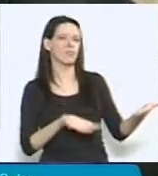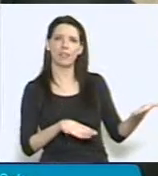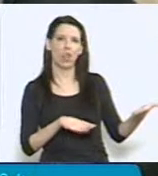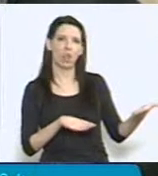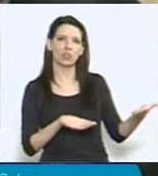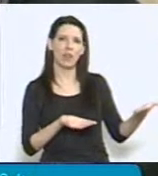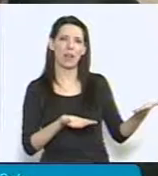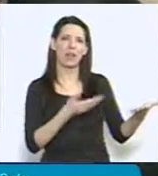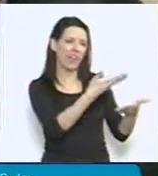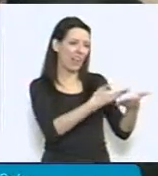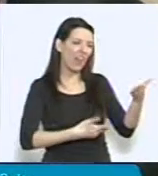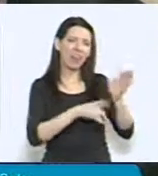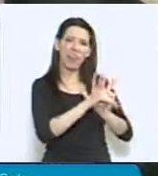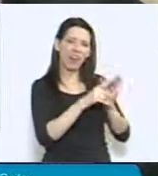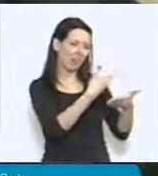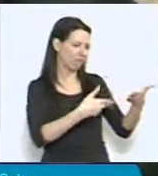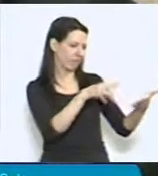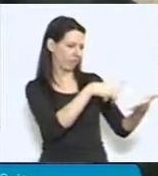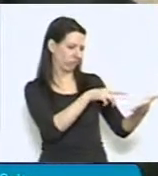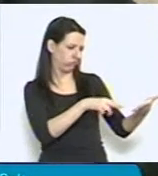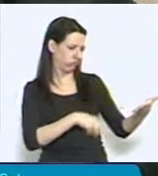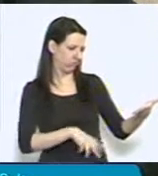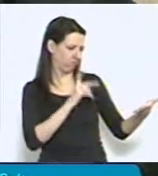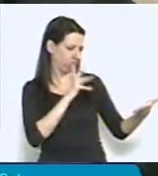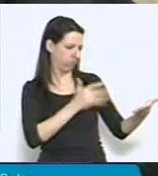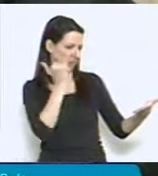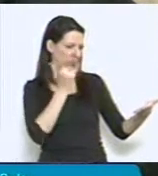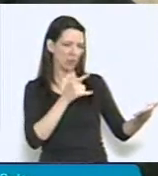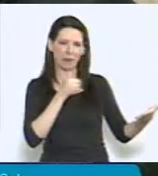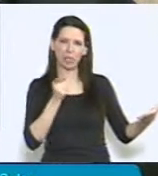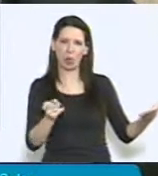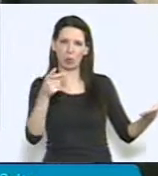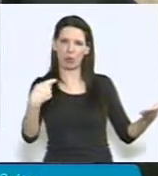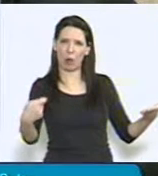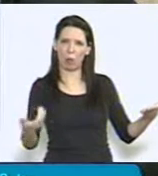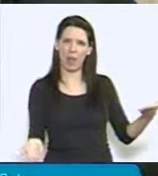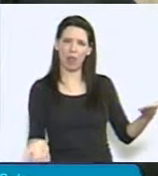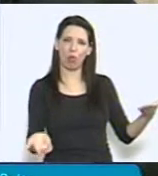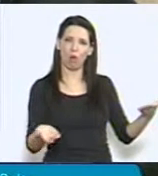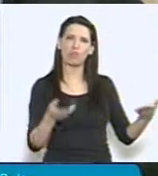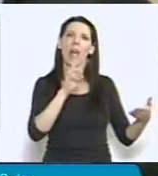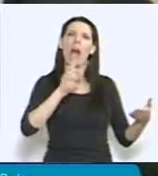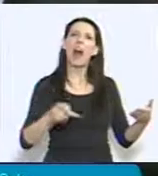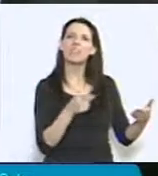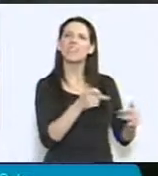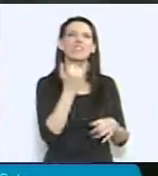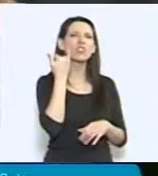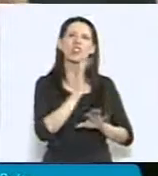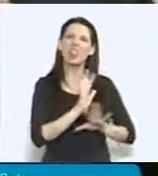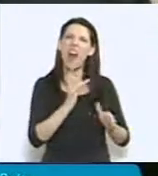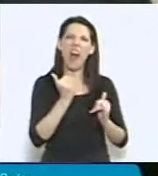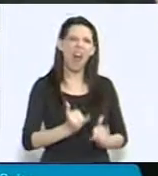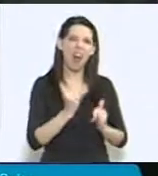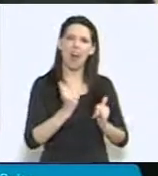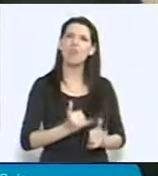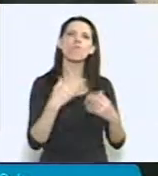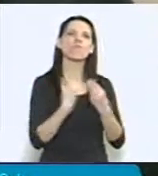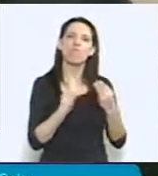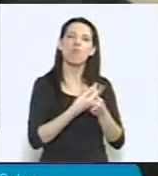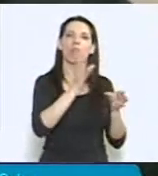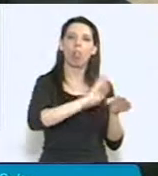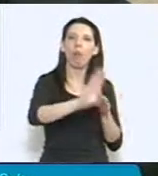que por ejemplo fue considerado por los trabajadores aceiteros que vienen de una gran huelga en los 14.000